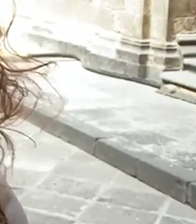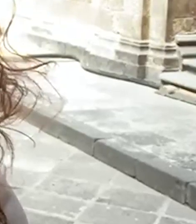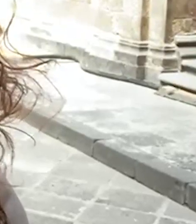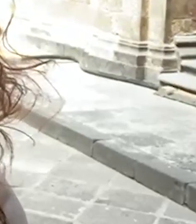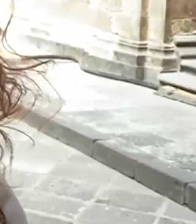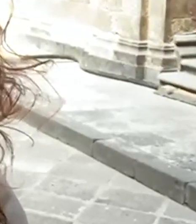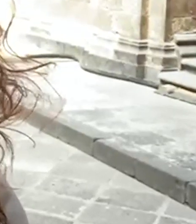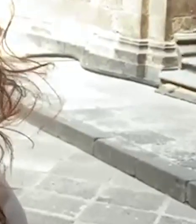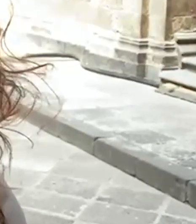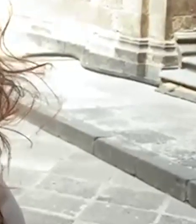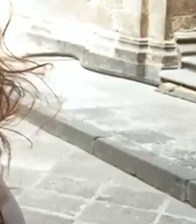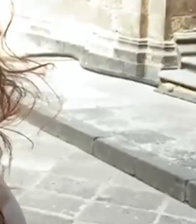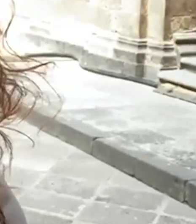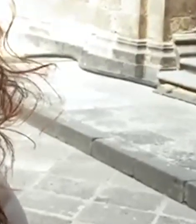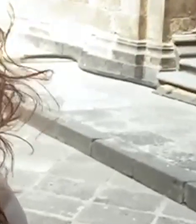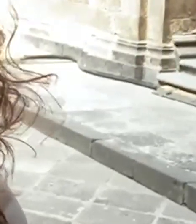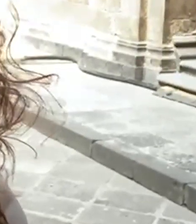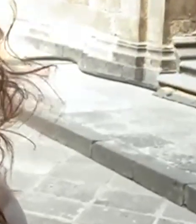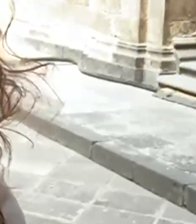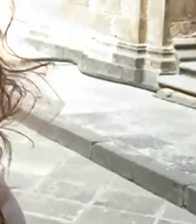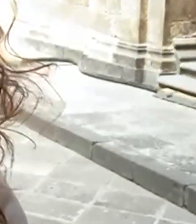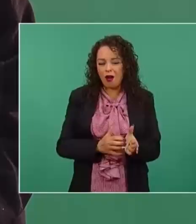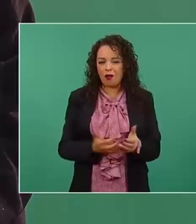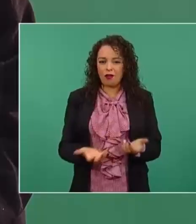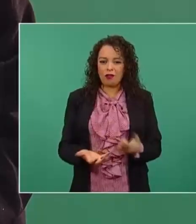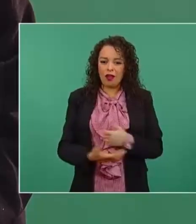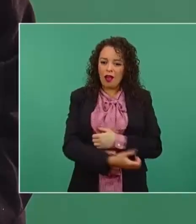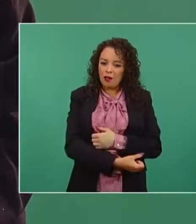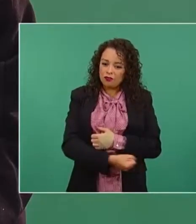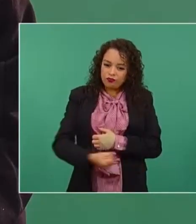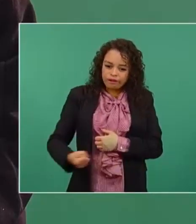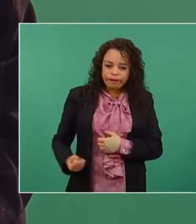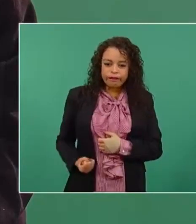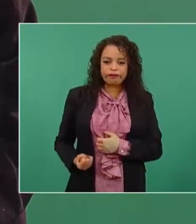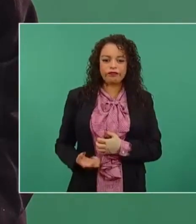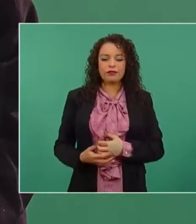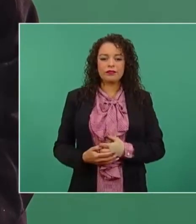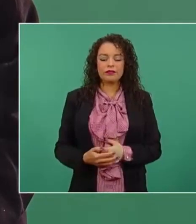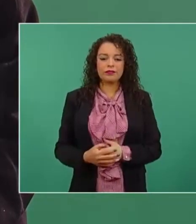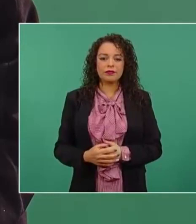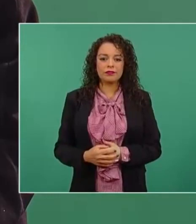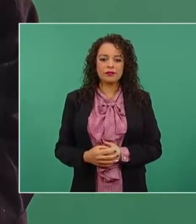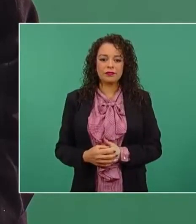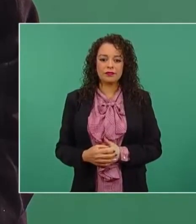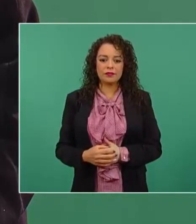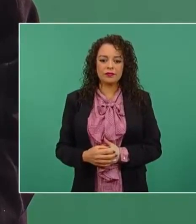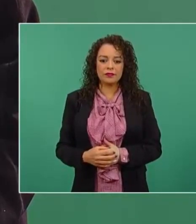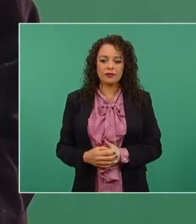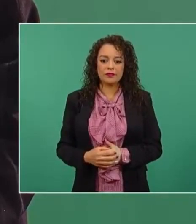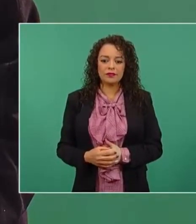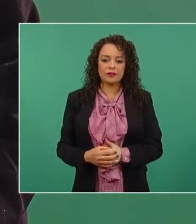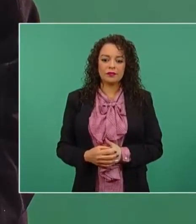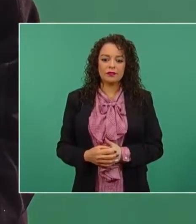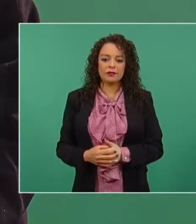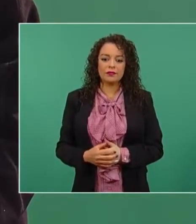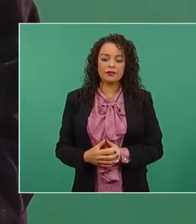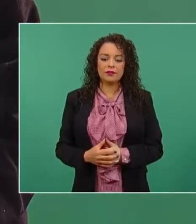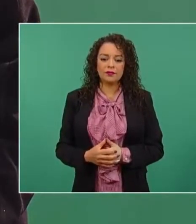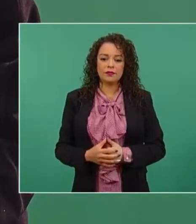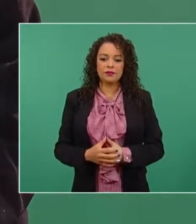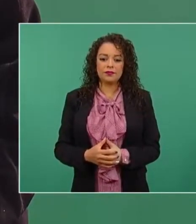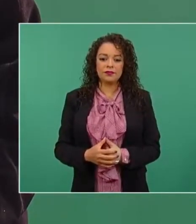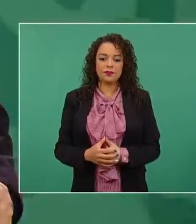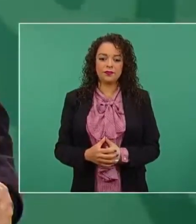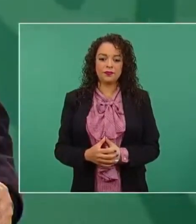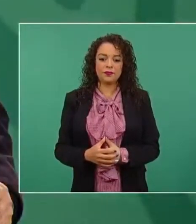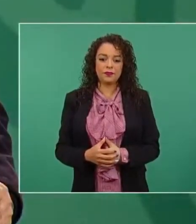pues no, en México no existe preocupación por las expresiones que ha tenido el embajador de Estados Unidos en México, Ken Salazar, en torno